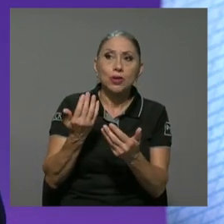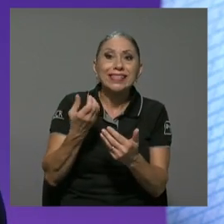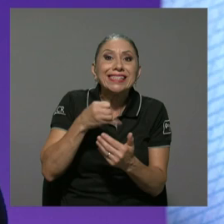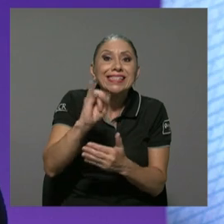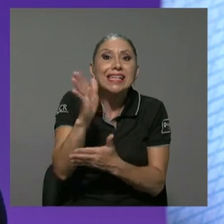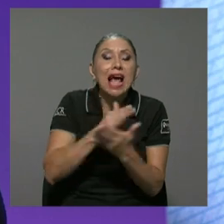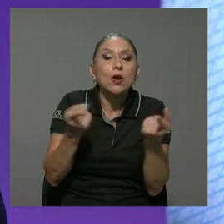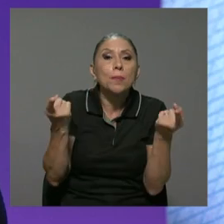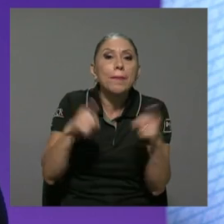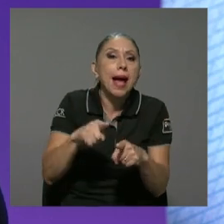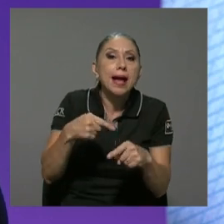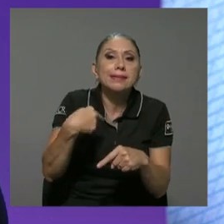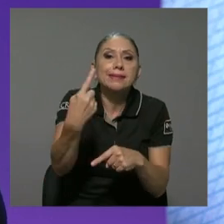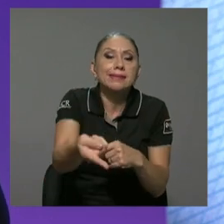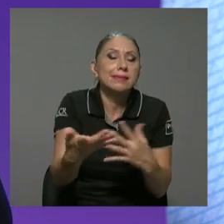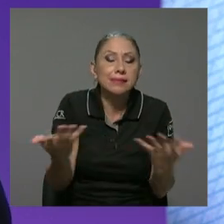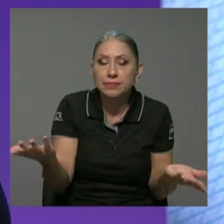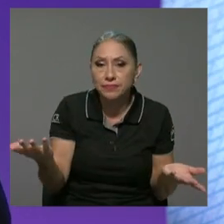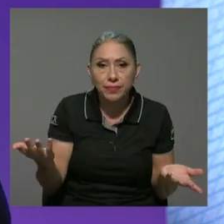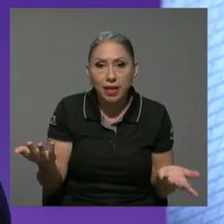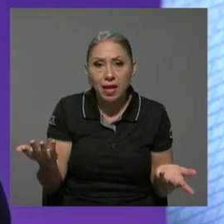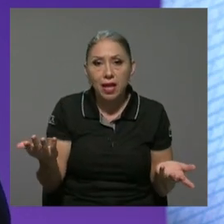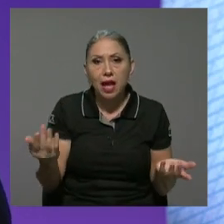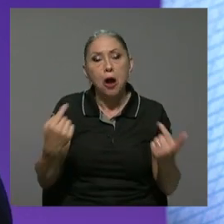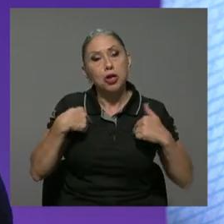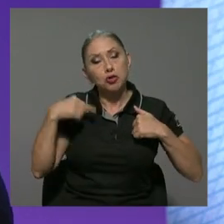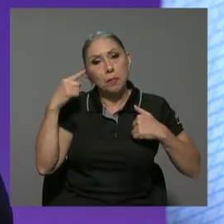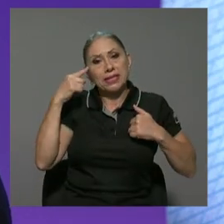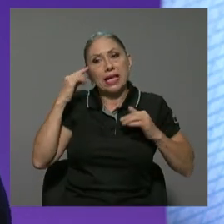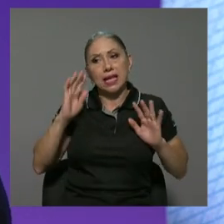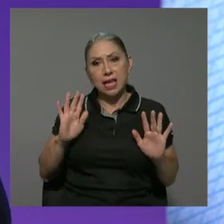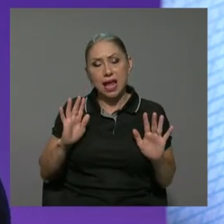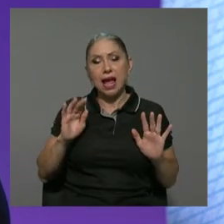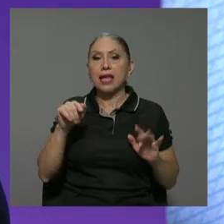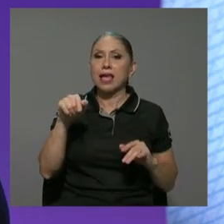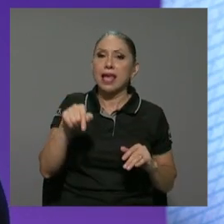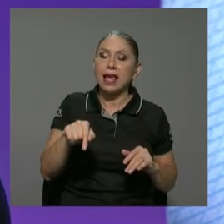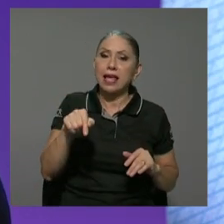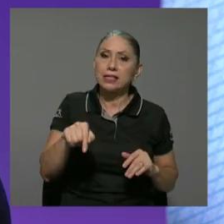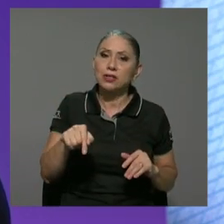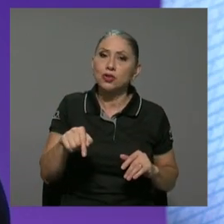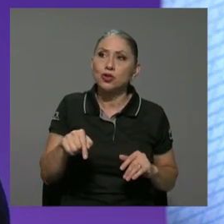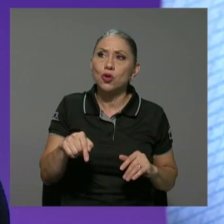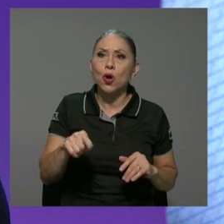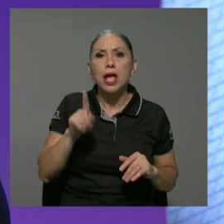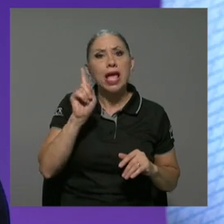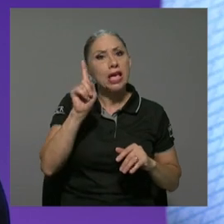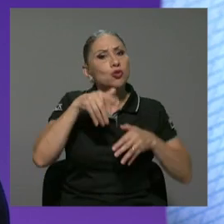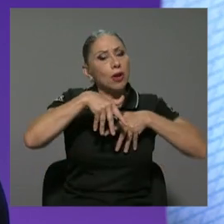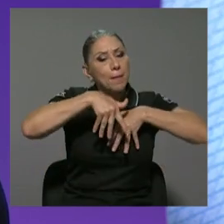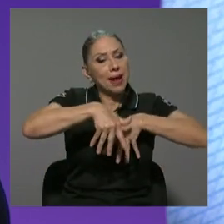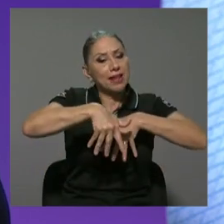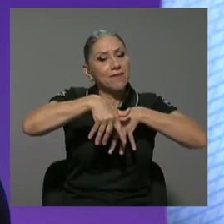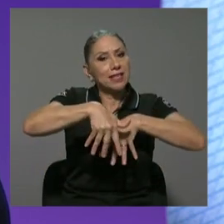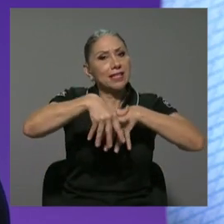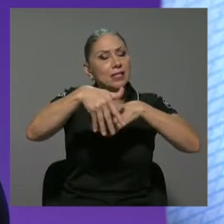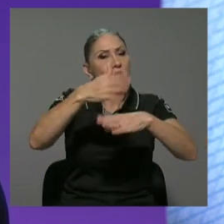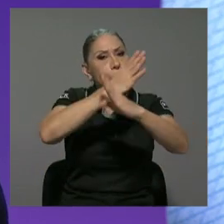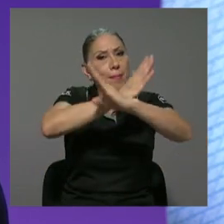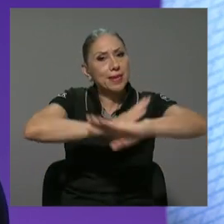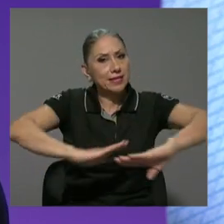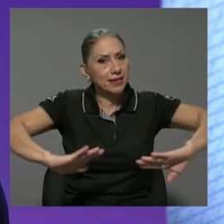ante una eventualidad que pueda surgir, aunque yo pensaría que esta es una manifestación cívica, una totalmente